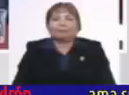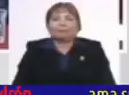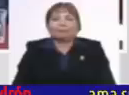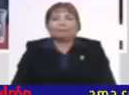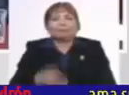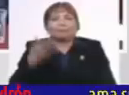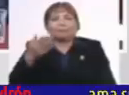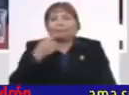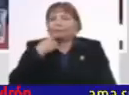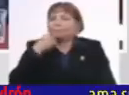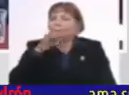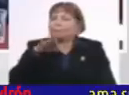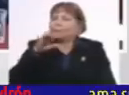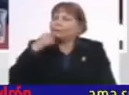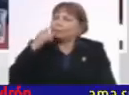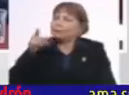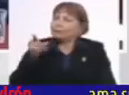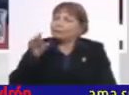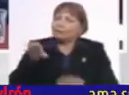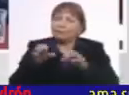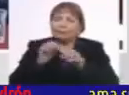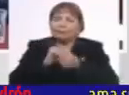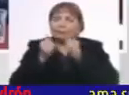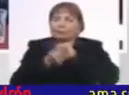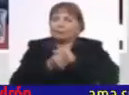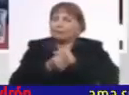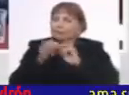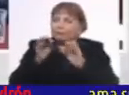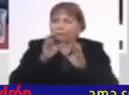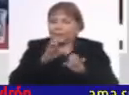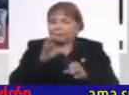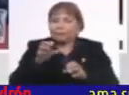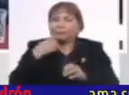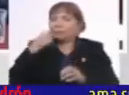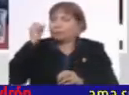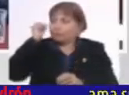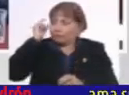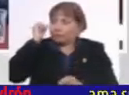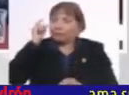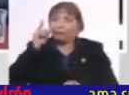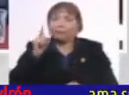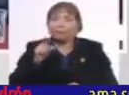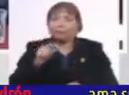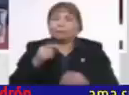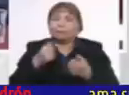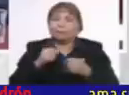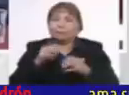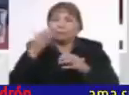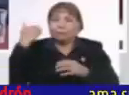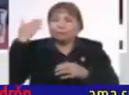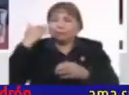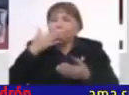señor gonzález cuando usted hace los cambios correspondientes se podría entender entonces que las designaciones